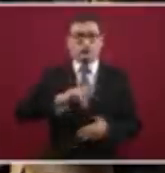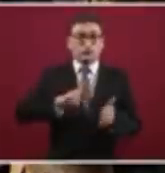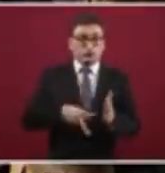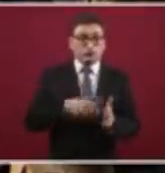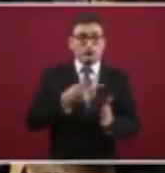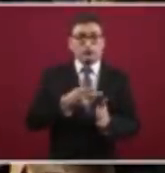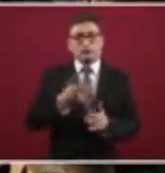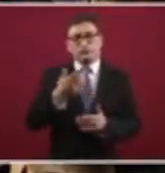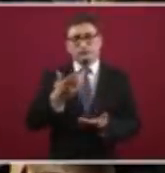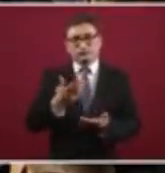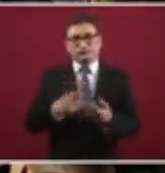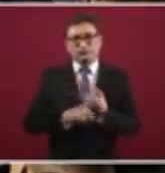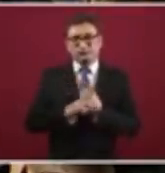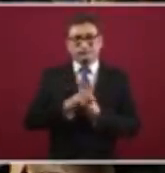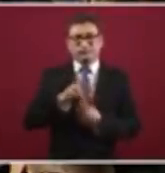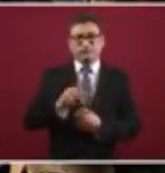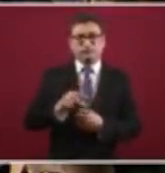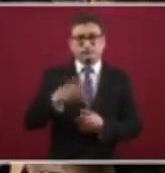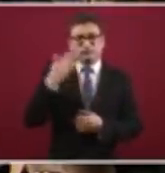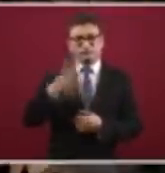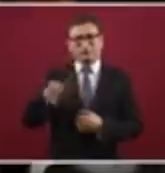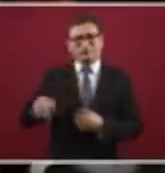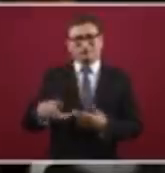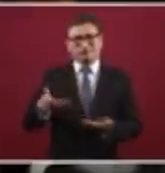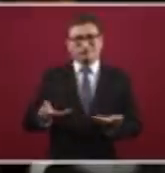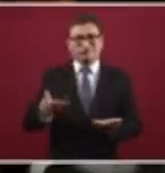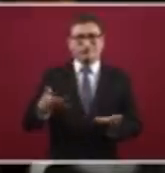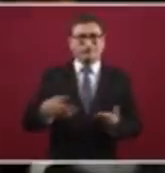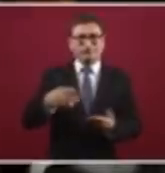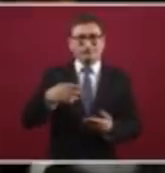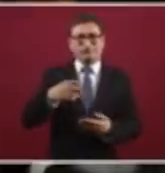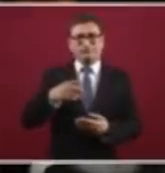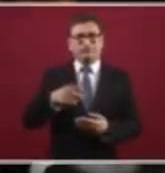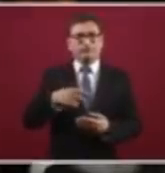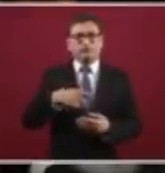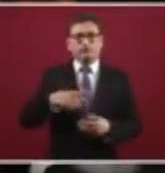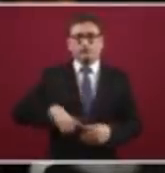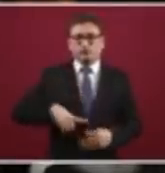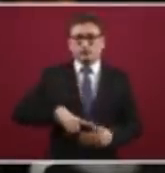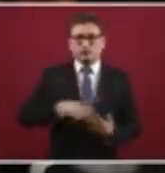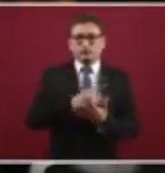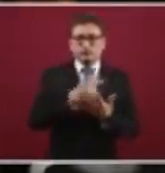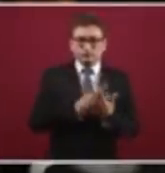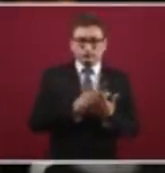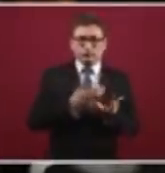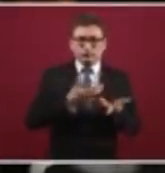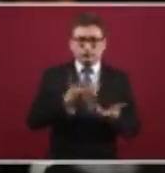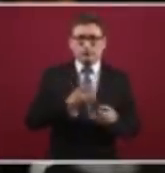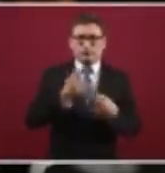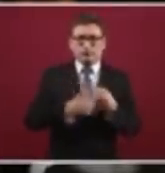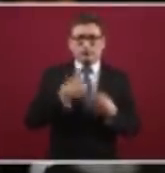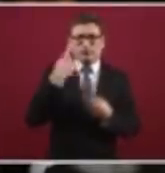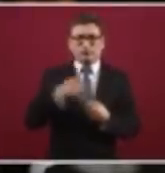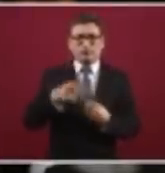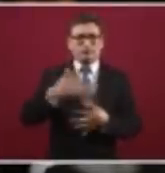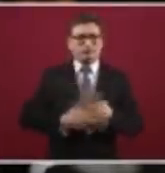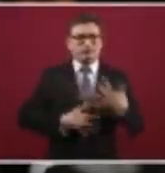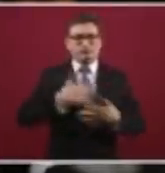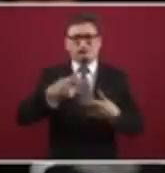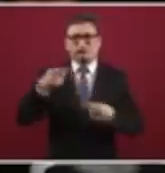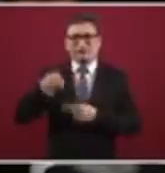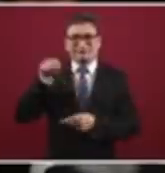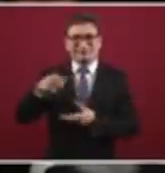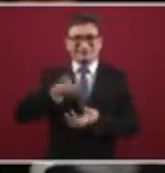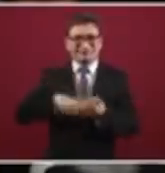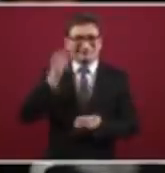desigualdad tremenda y dice qué planes hay para que no se que se frene la violencia en ese